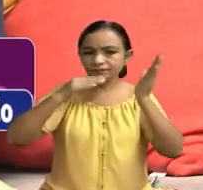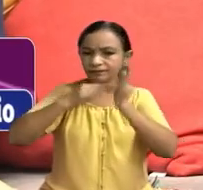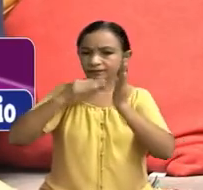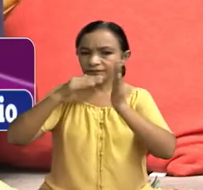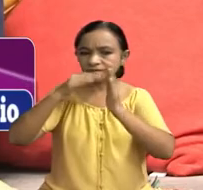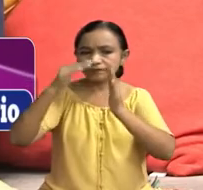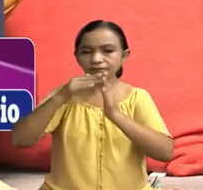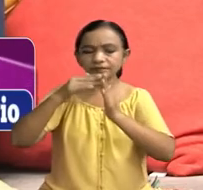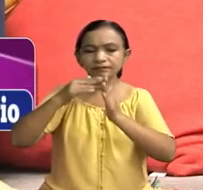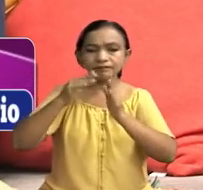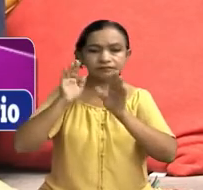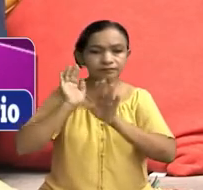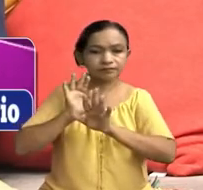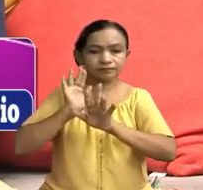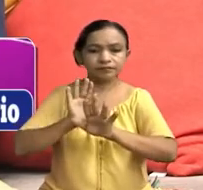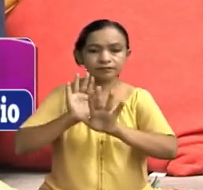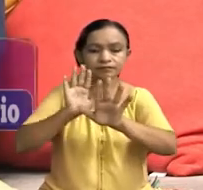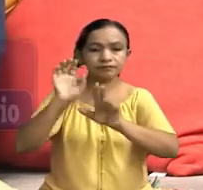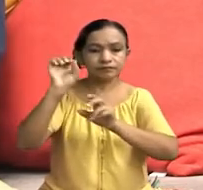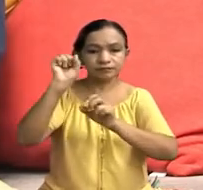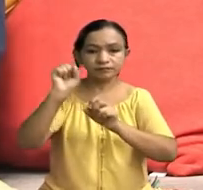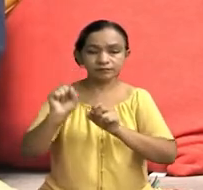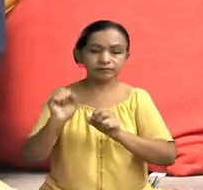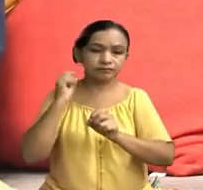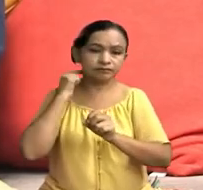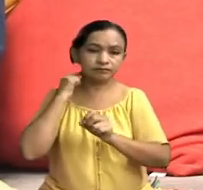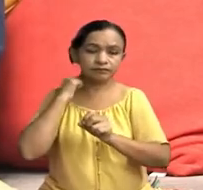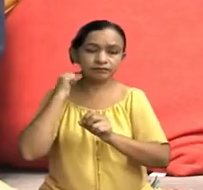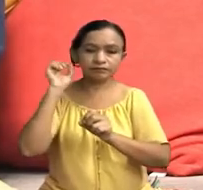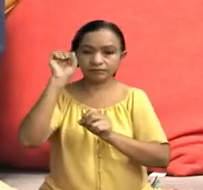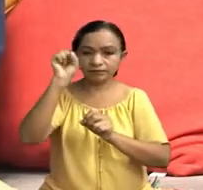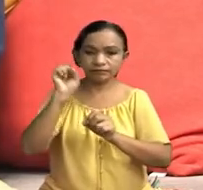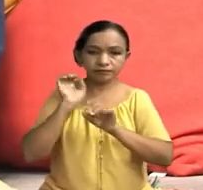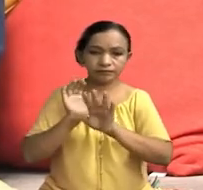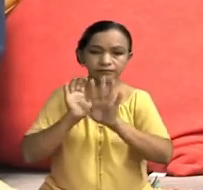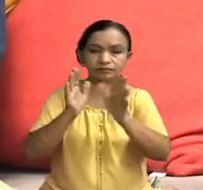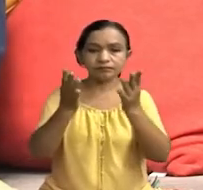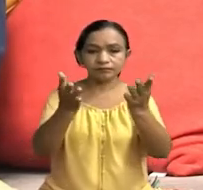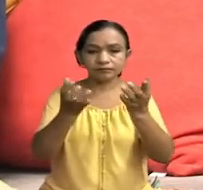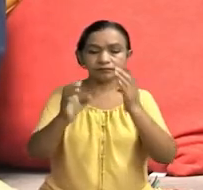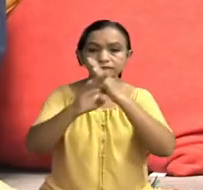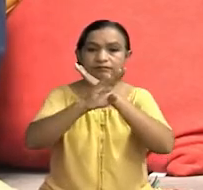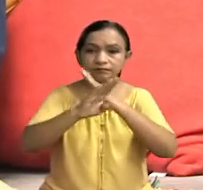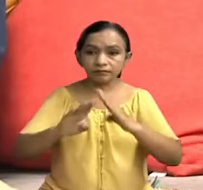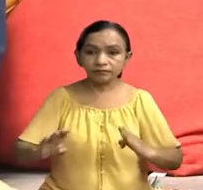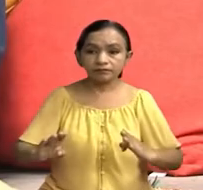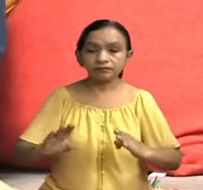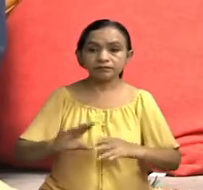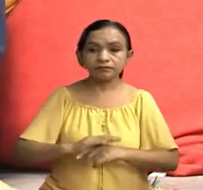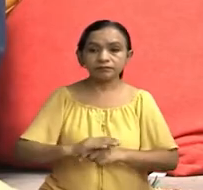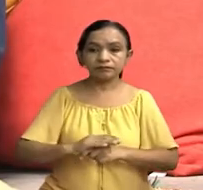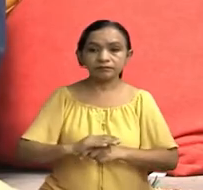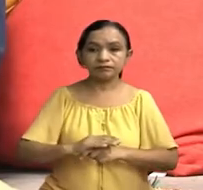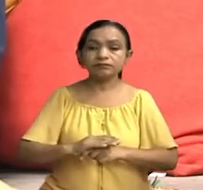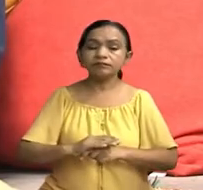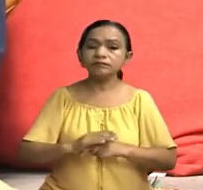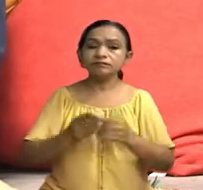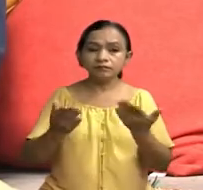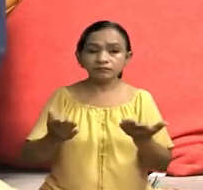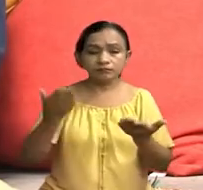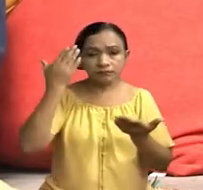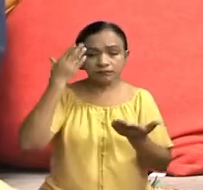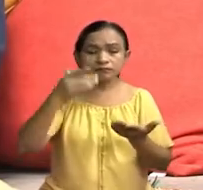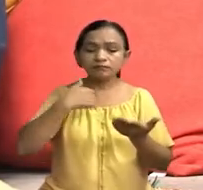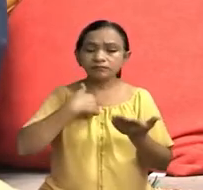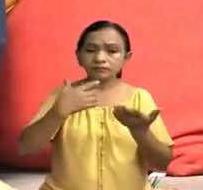esa movilización todos los sábados, vamos a decir, este pueblo quiere la paz. Déjenos que nosotros vamos a